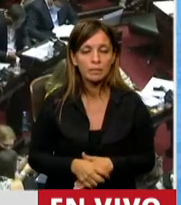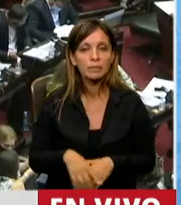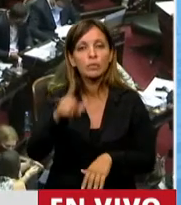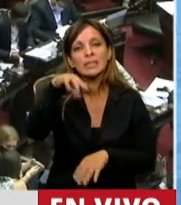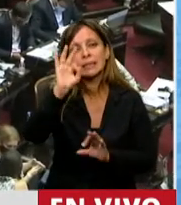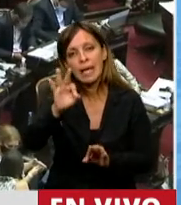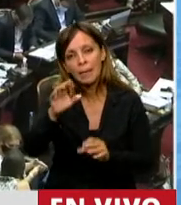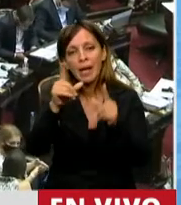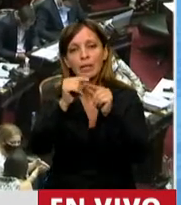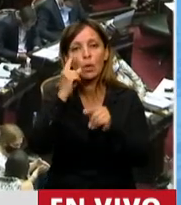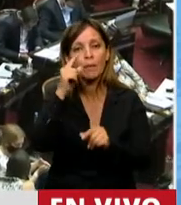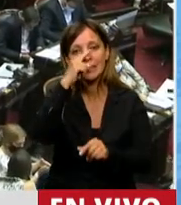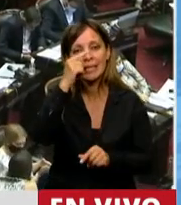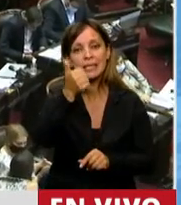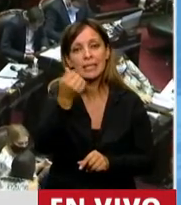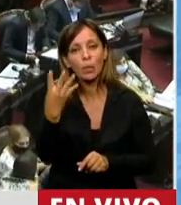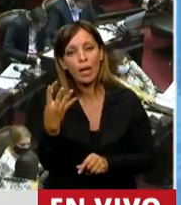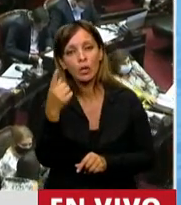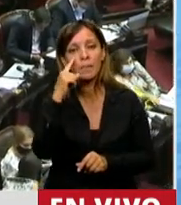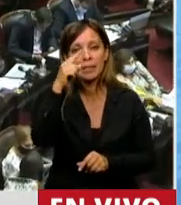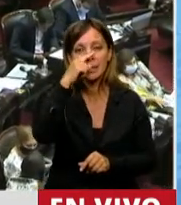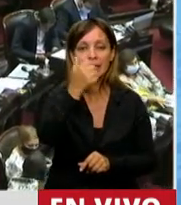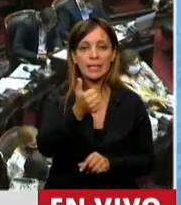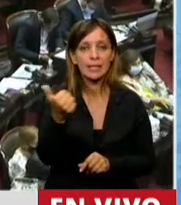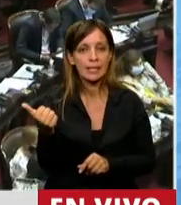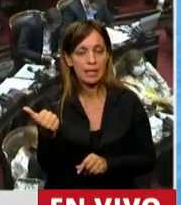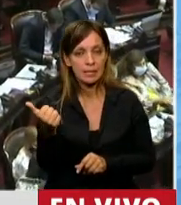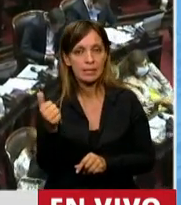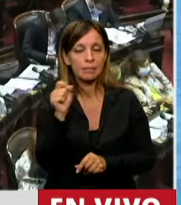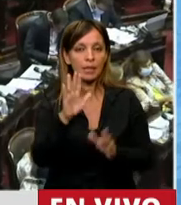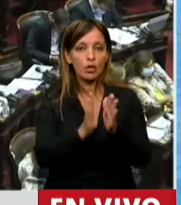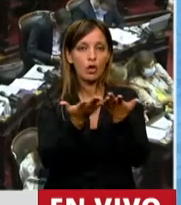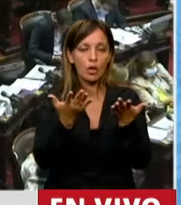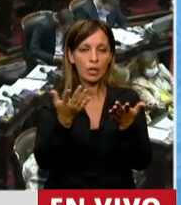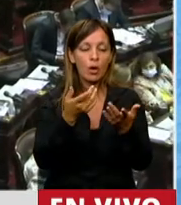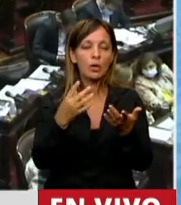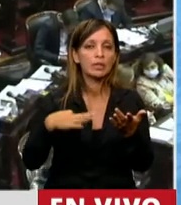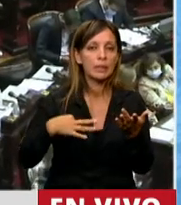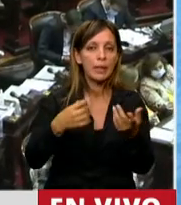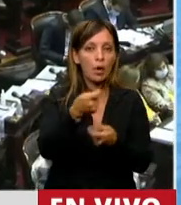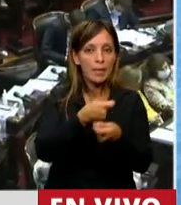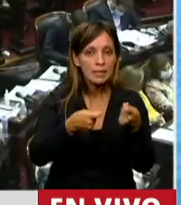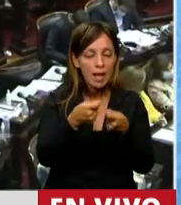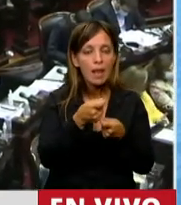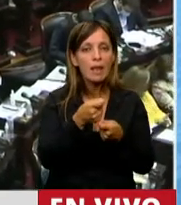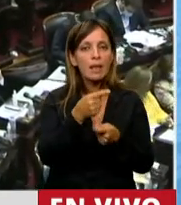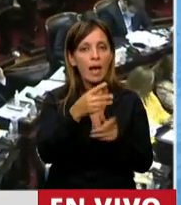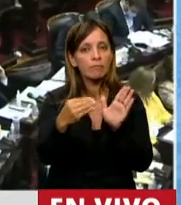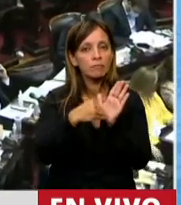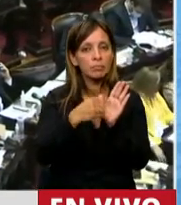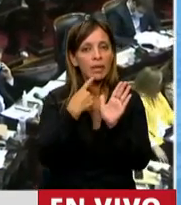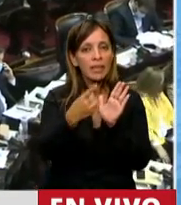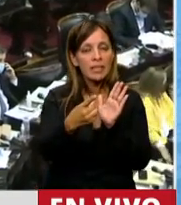Recordemos que los artículos 1764 y 1766 del Código Civil y Comercial definieron la